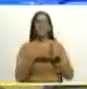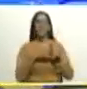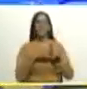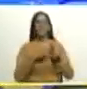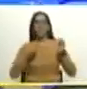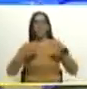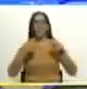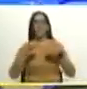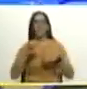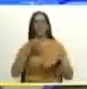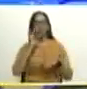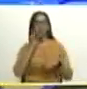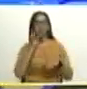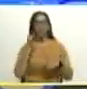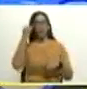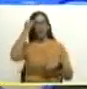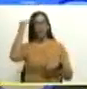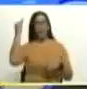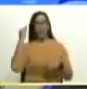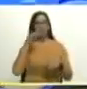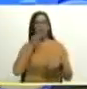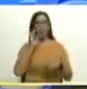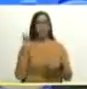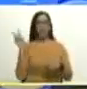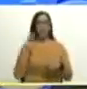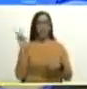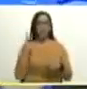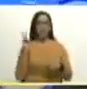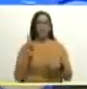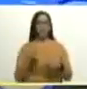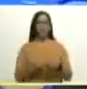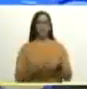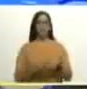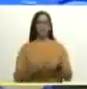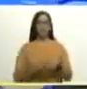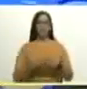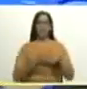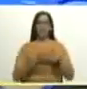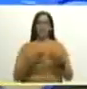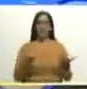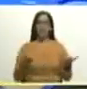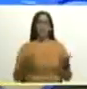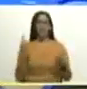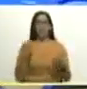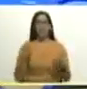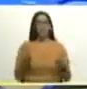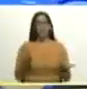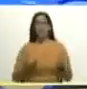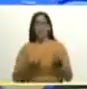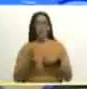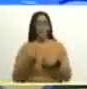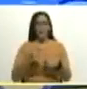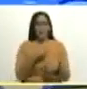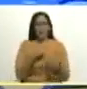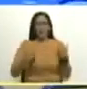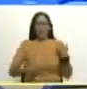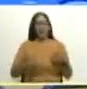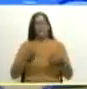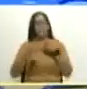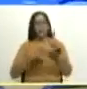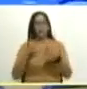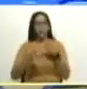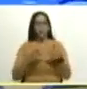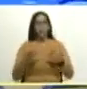comercios de café. Imagínese café venezolano y dio la instrucción a Castro Sotelo. Solamente con venderle a Shanghai, la